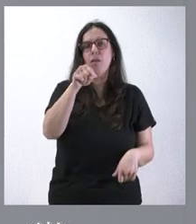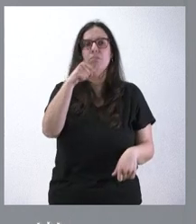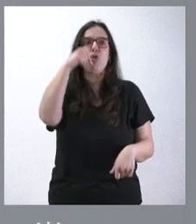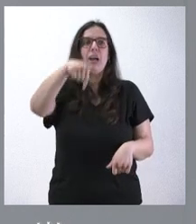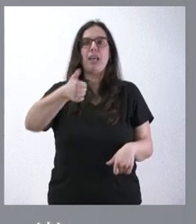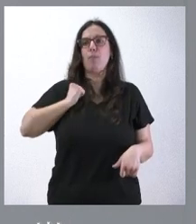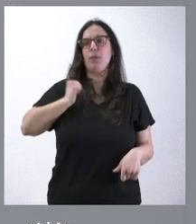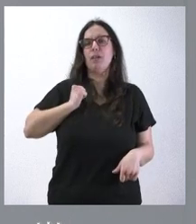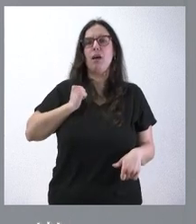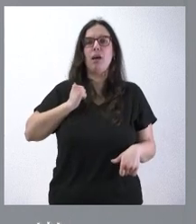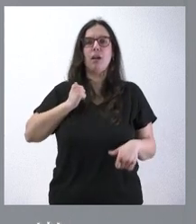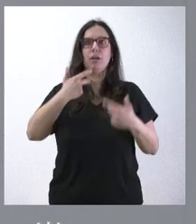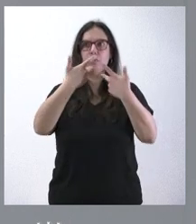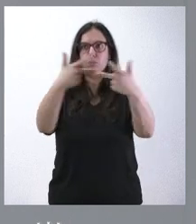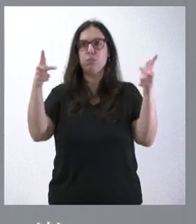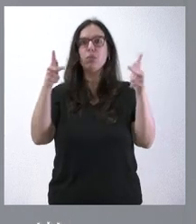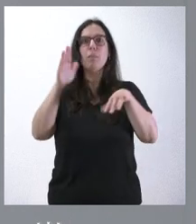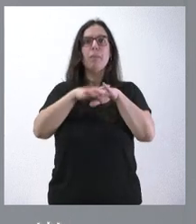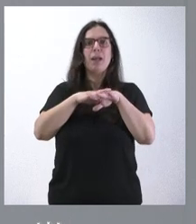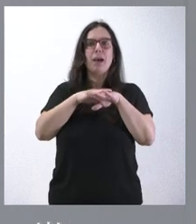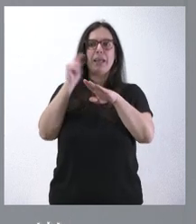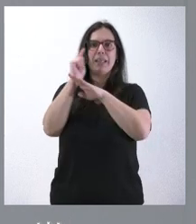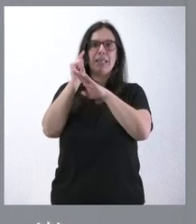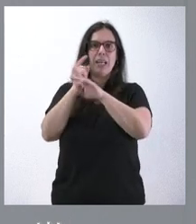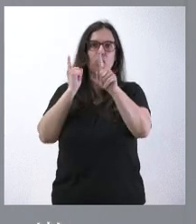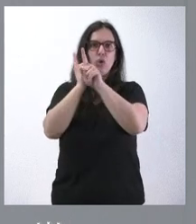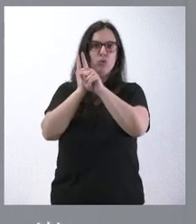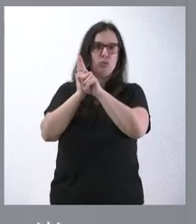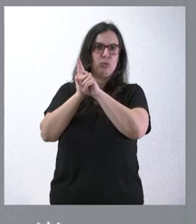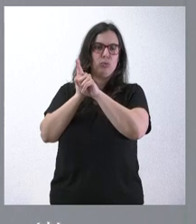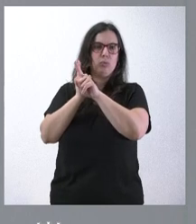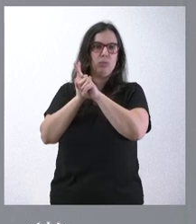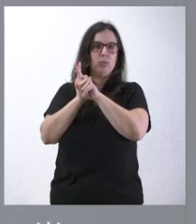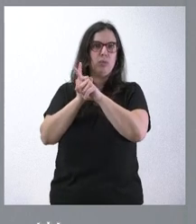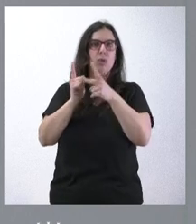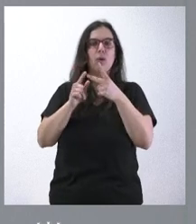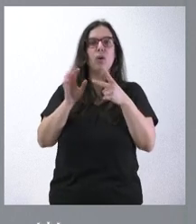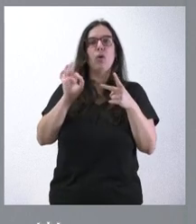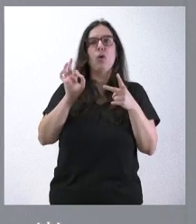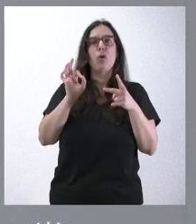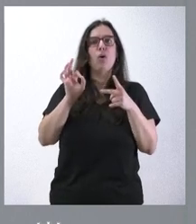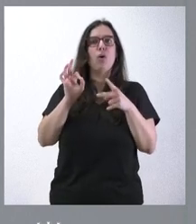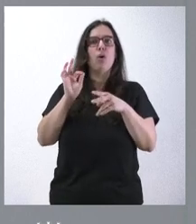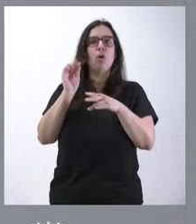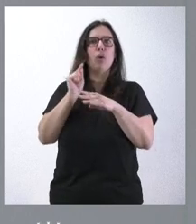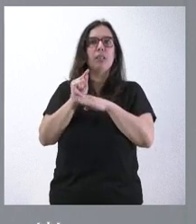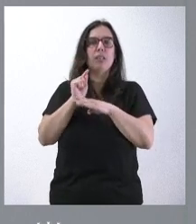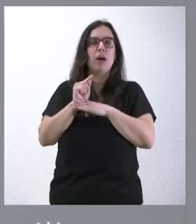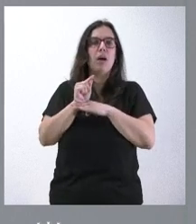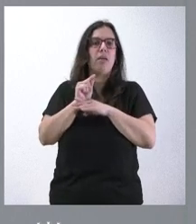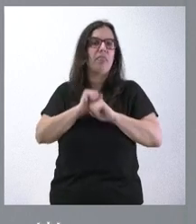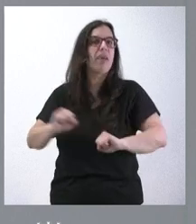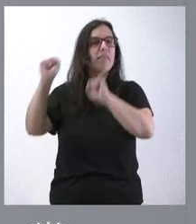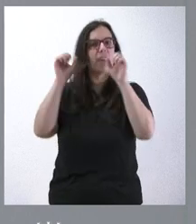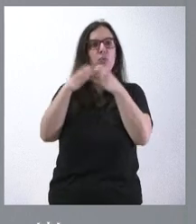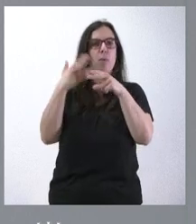Tribuna ni para criticar a la oposición ni para defender a ningún